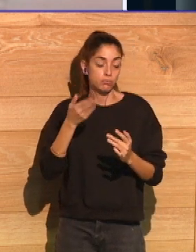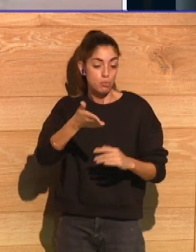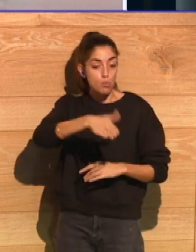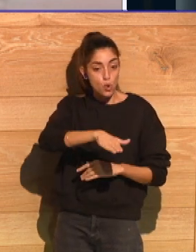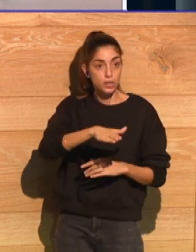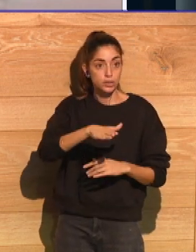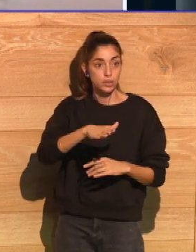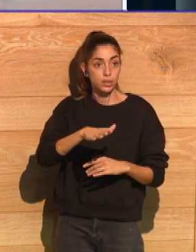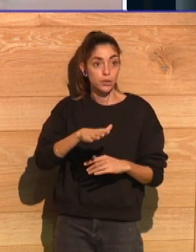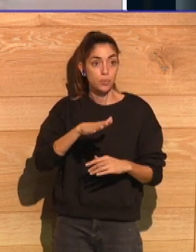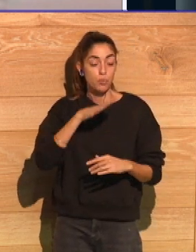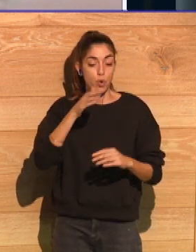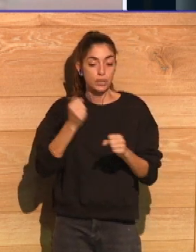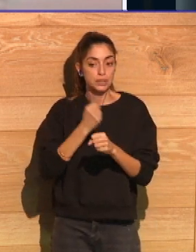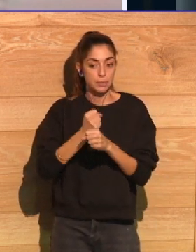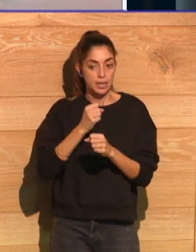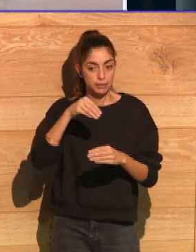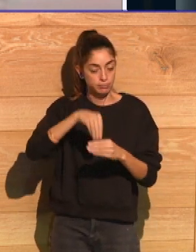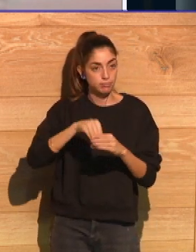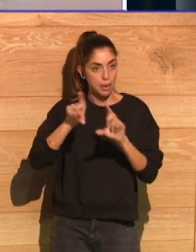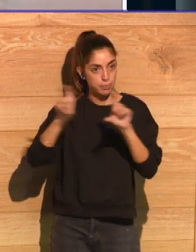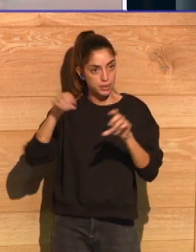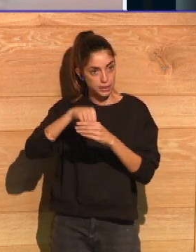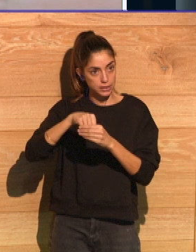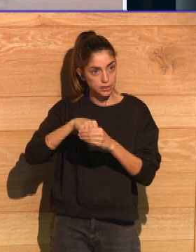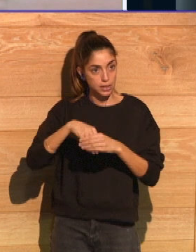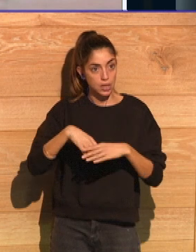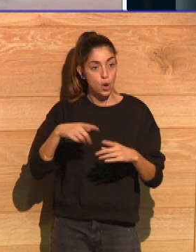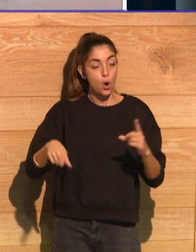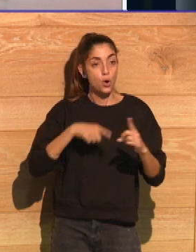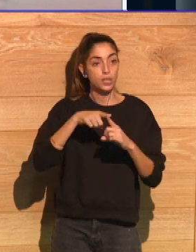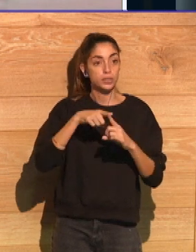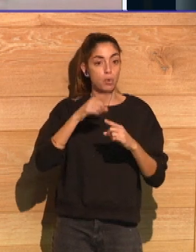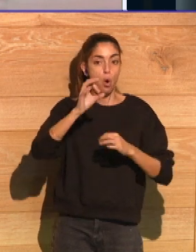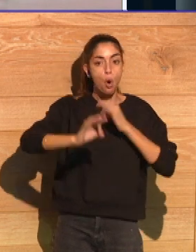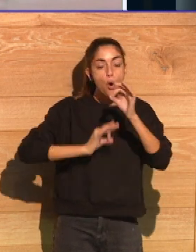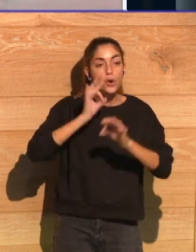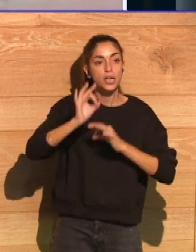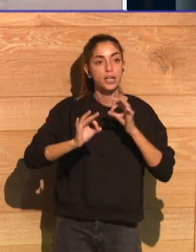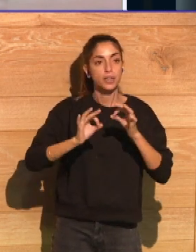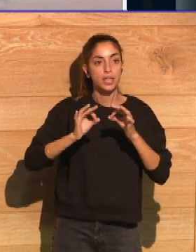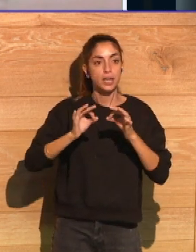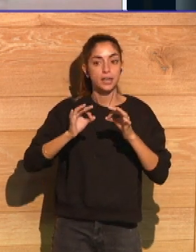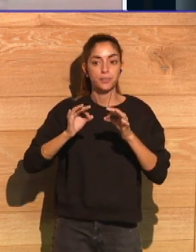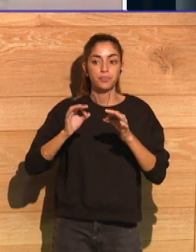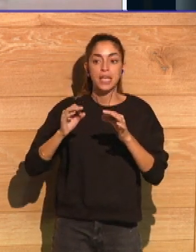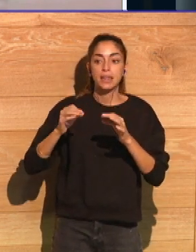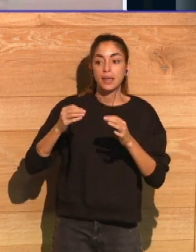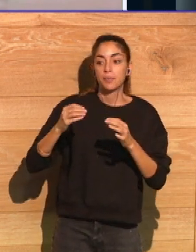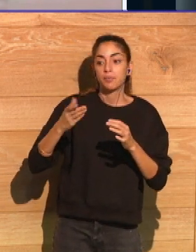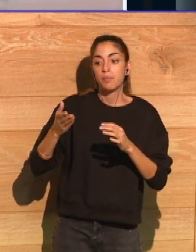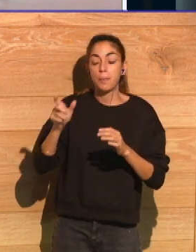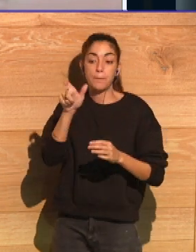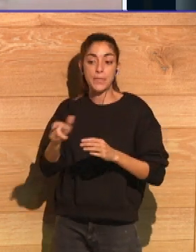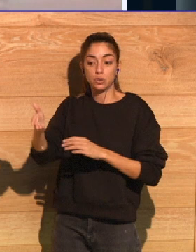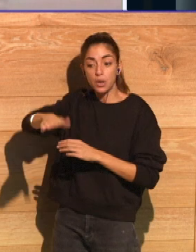moría alguien y tenía que irse allí mi padre para organizar, bueno, embalsamar el cadáver y organizar el funeral, etcétera. Es decir, que se